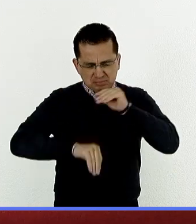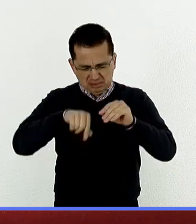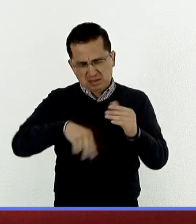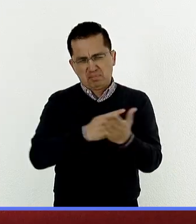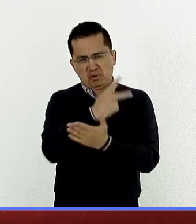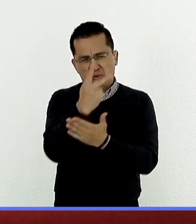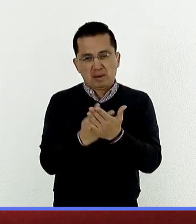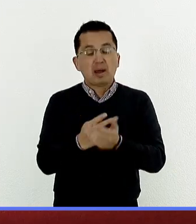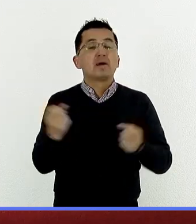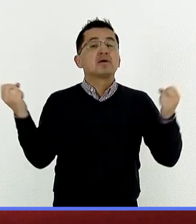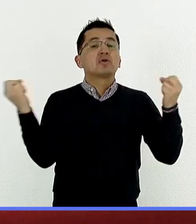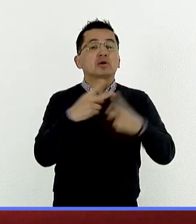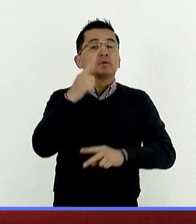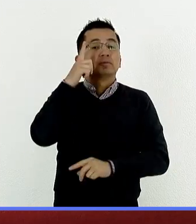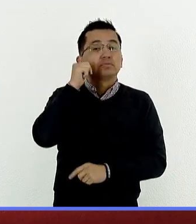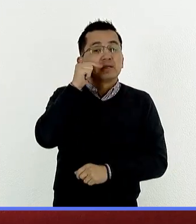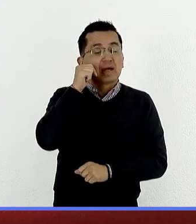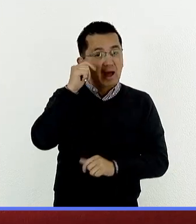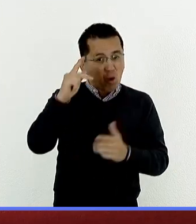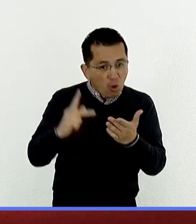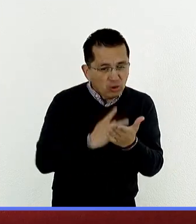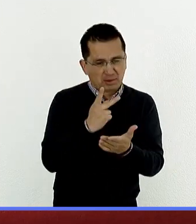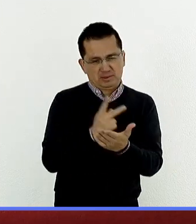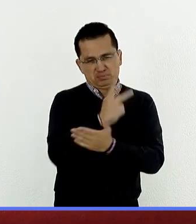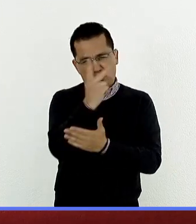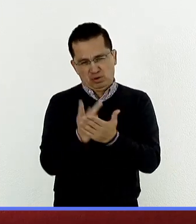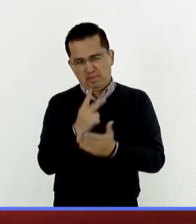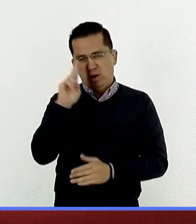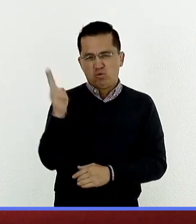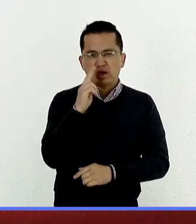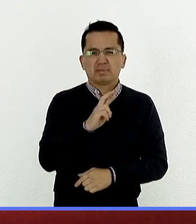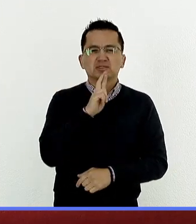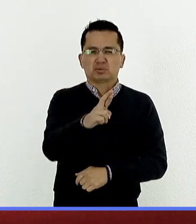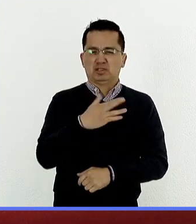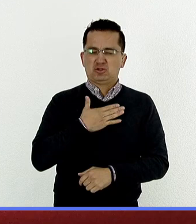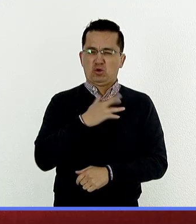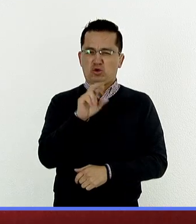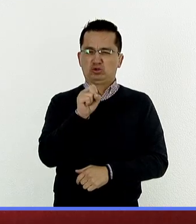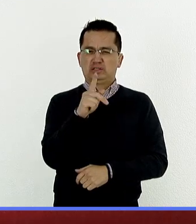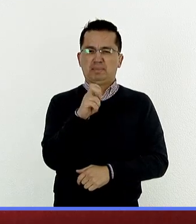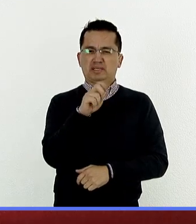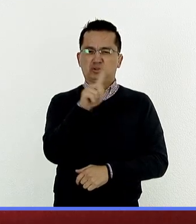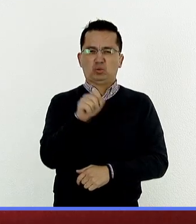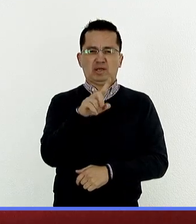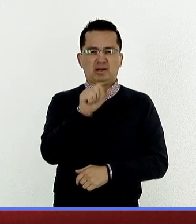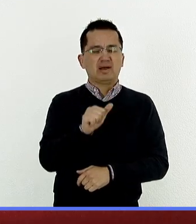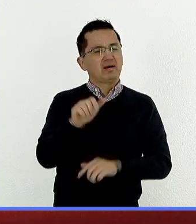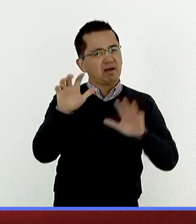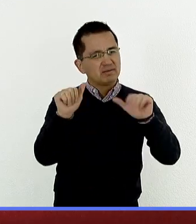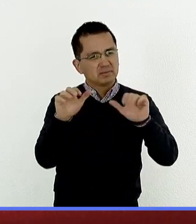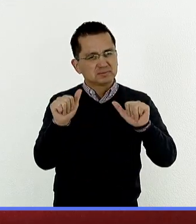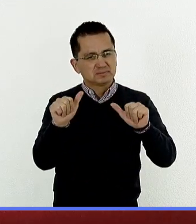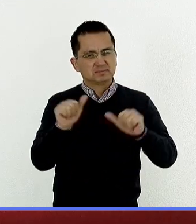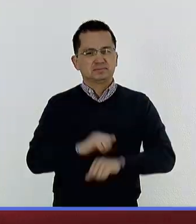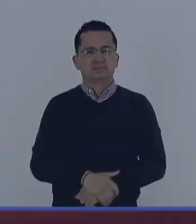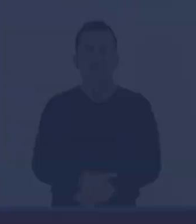nos vemos aquí el día de mañana en una nueva emisión de la UNAM responde mi nombre es rosa Brizuela adiós